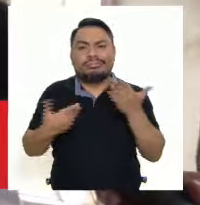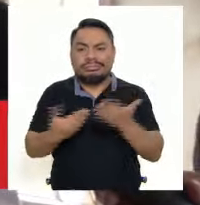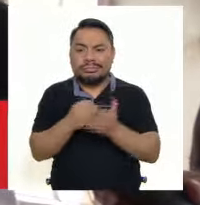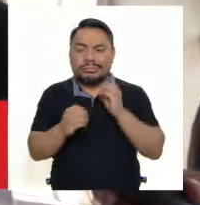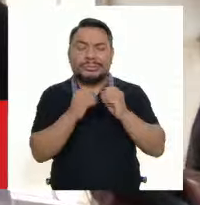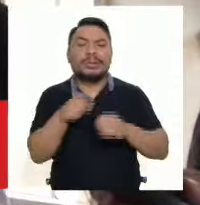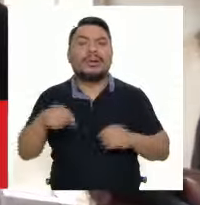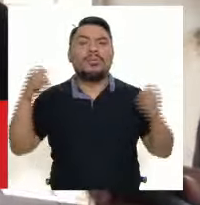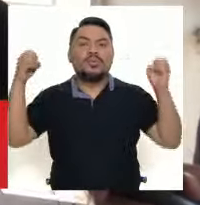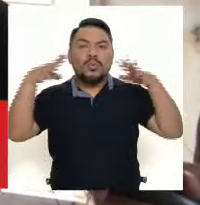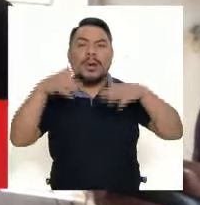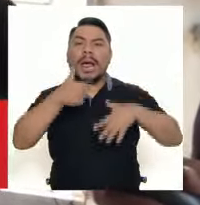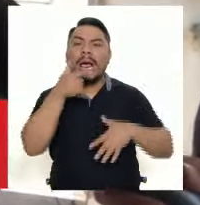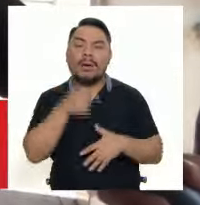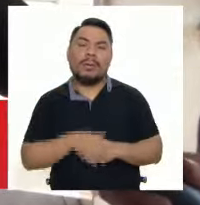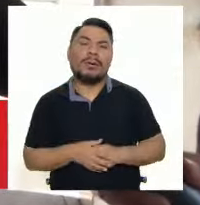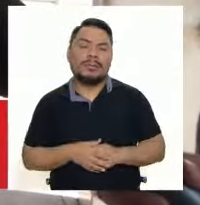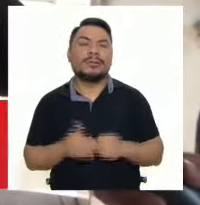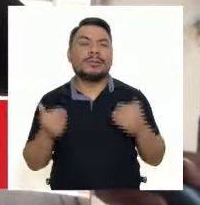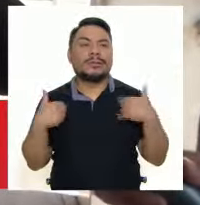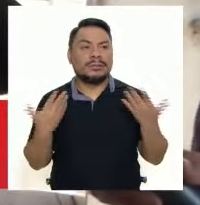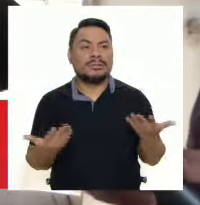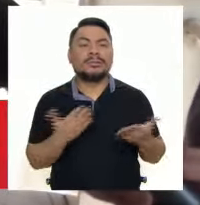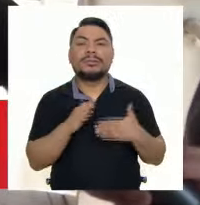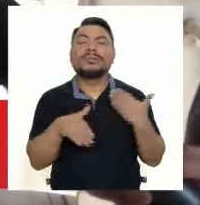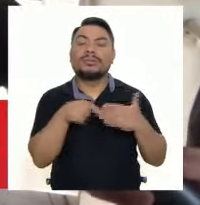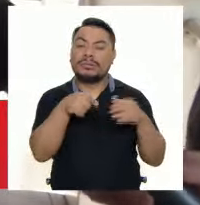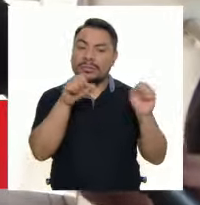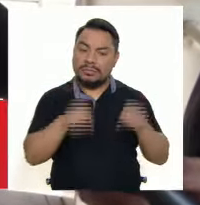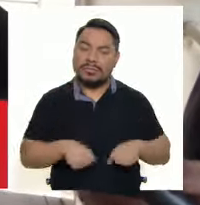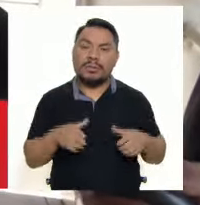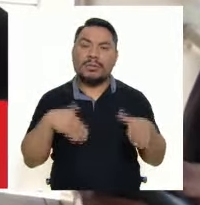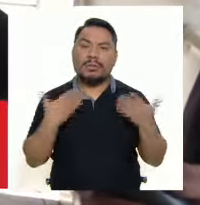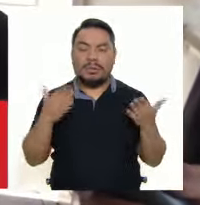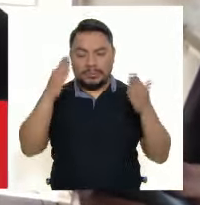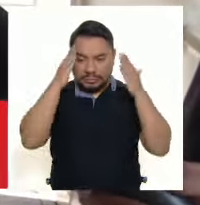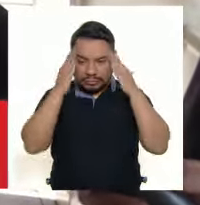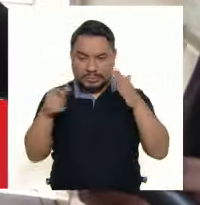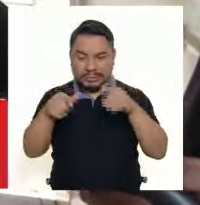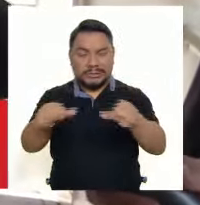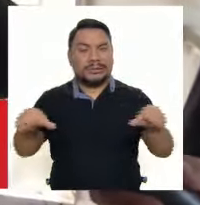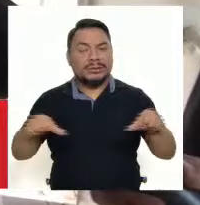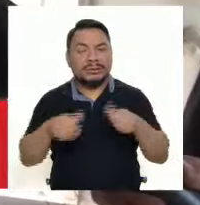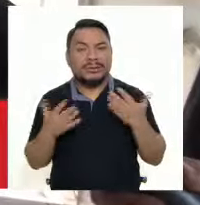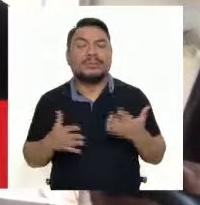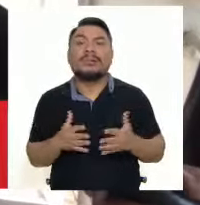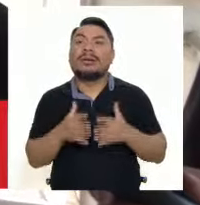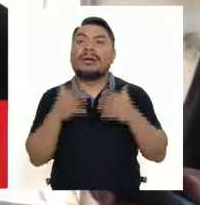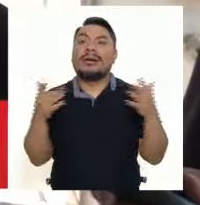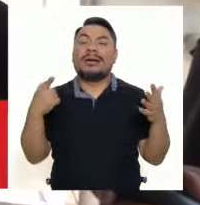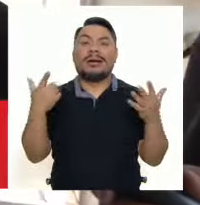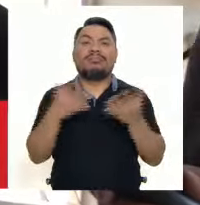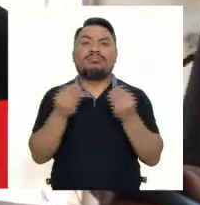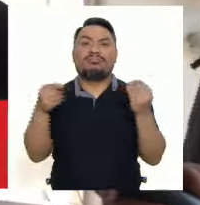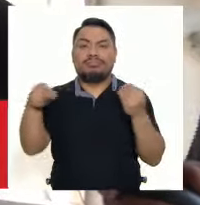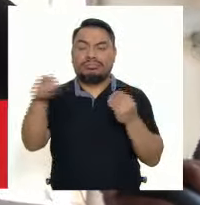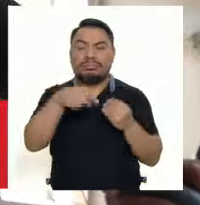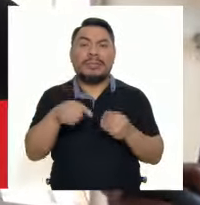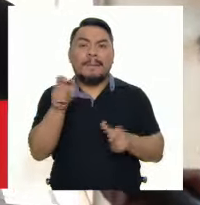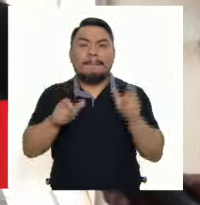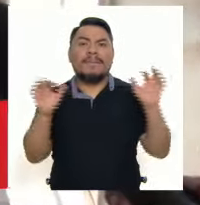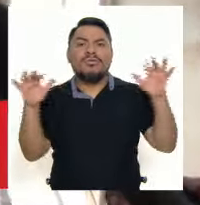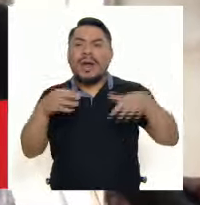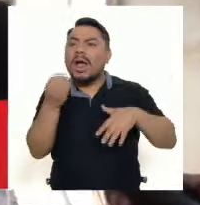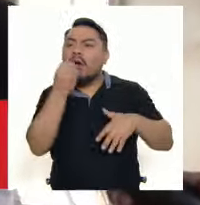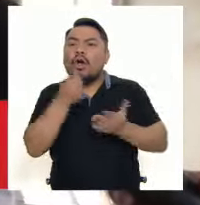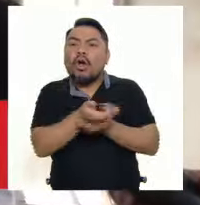van a tener luz, van a tener agua y van a tener sobre todo la posibilidad de concentrar en esta área a grandes cantidades de consumidores que